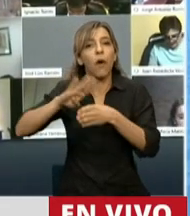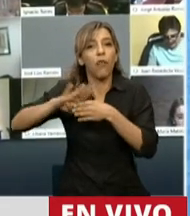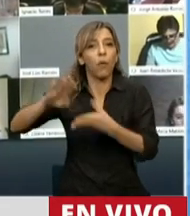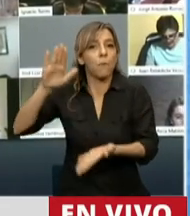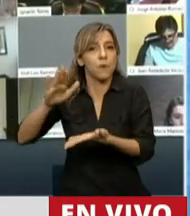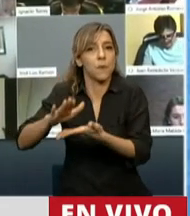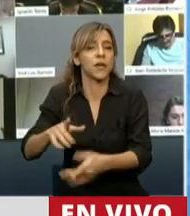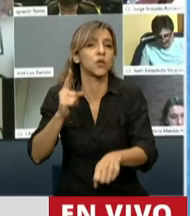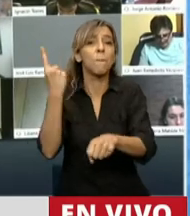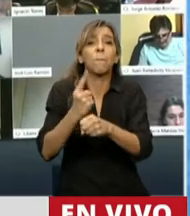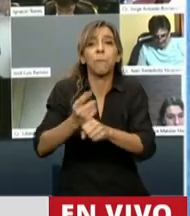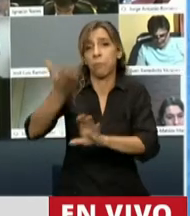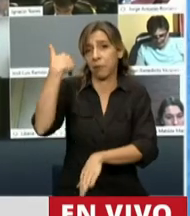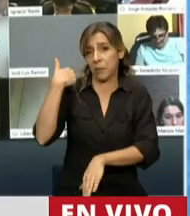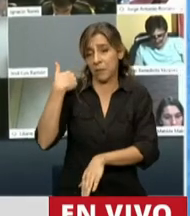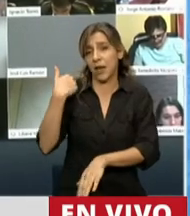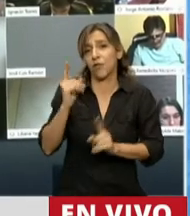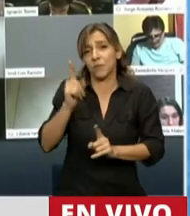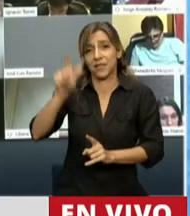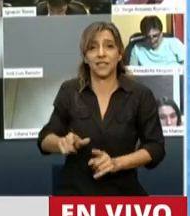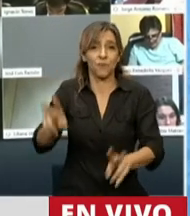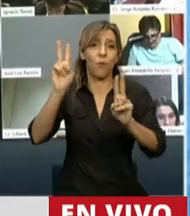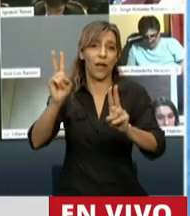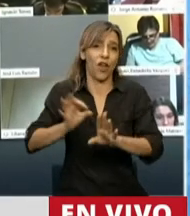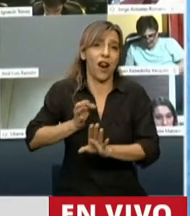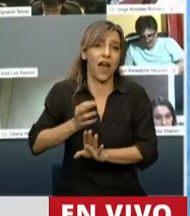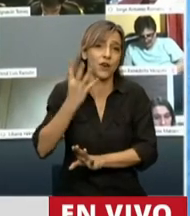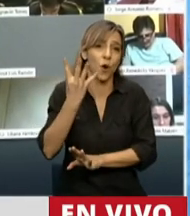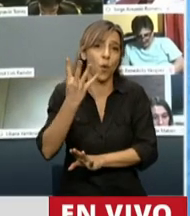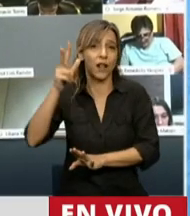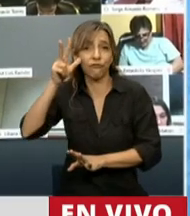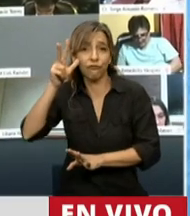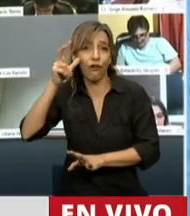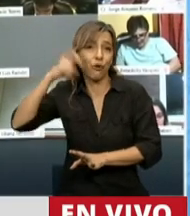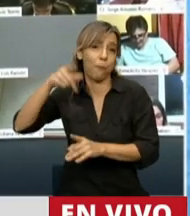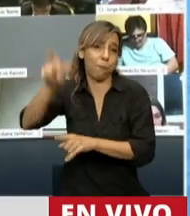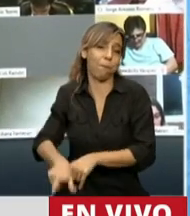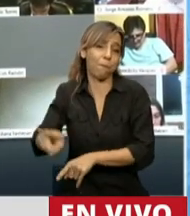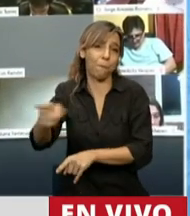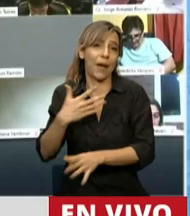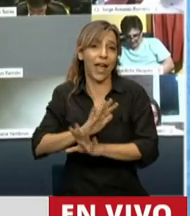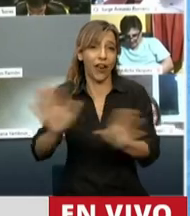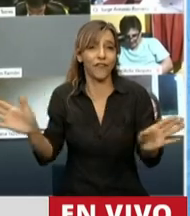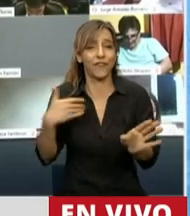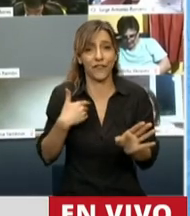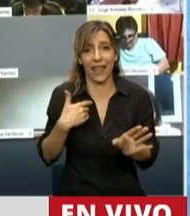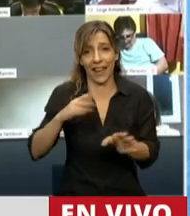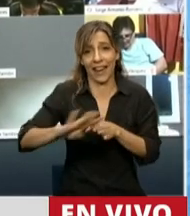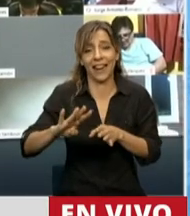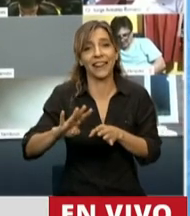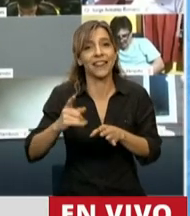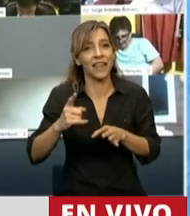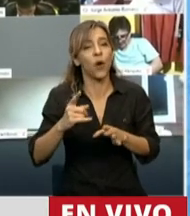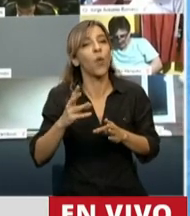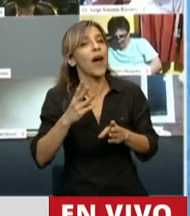fue el gobierno del general Perón, que canceló totalmente la deuda en el año 48. El presidente Alberto Fernández, diputado, ha tomado la firma... Puede ir redondeando. En el